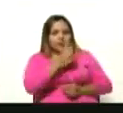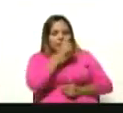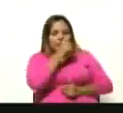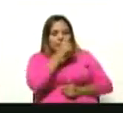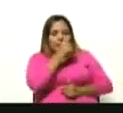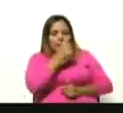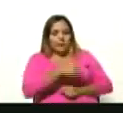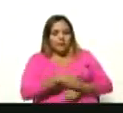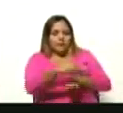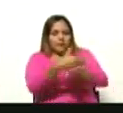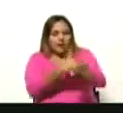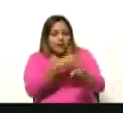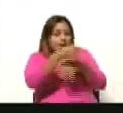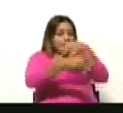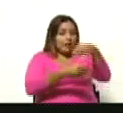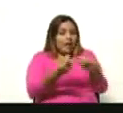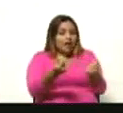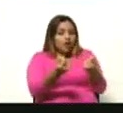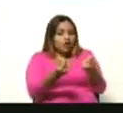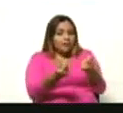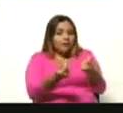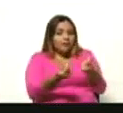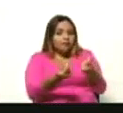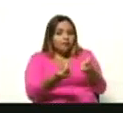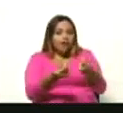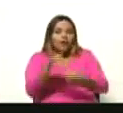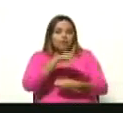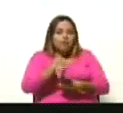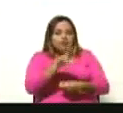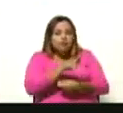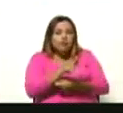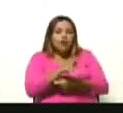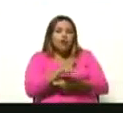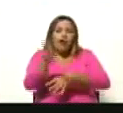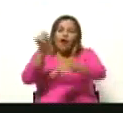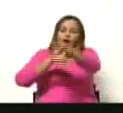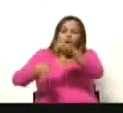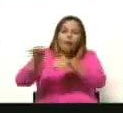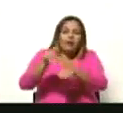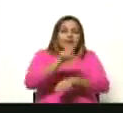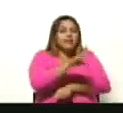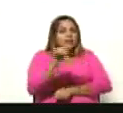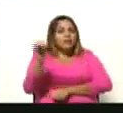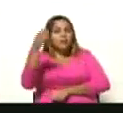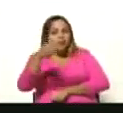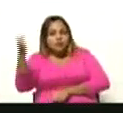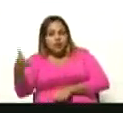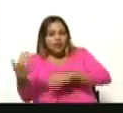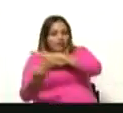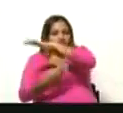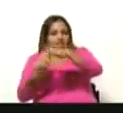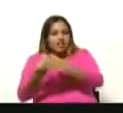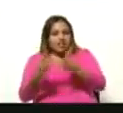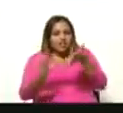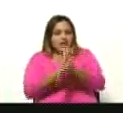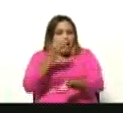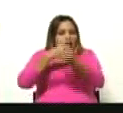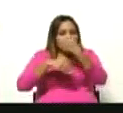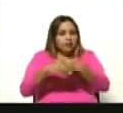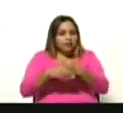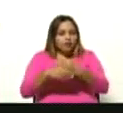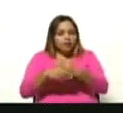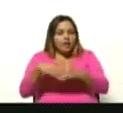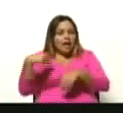Anteriormente nosotros hablamos de una economía rentista, donde el 100% de la materia prima para la producción de alimentos la traía el